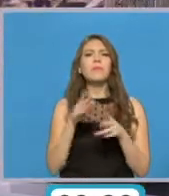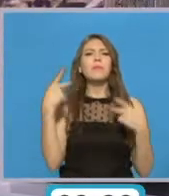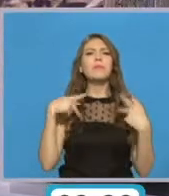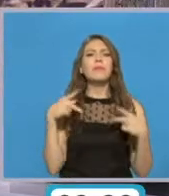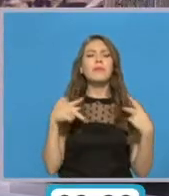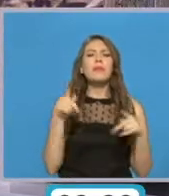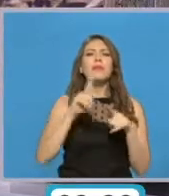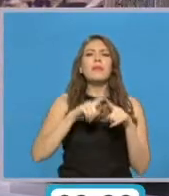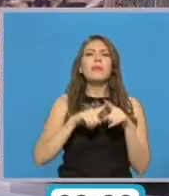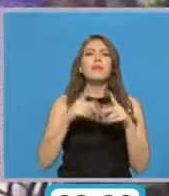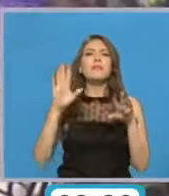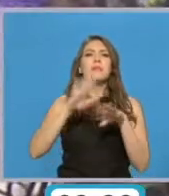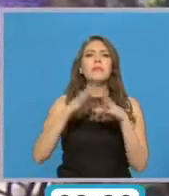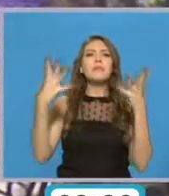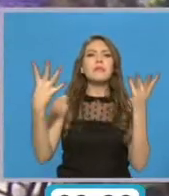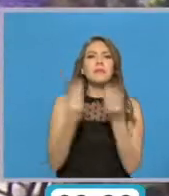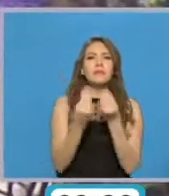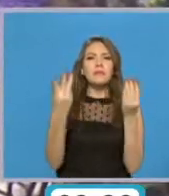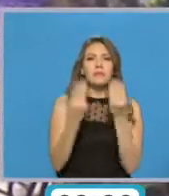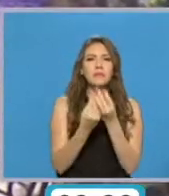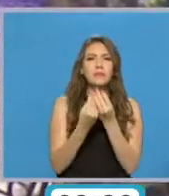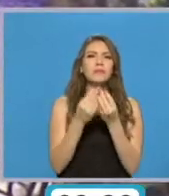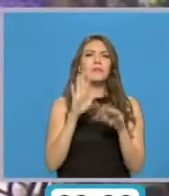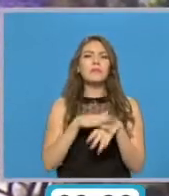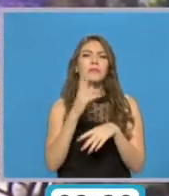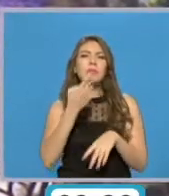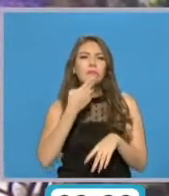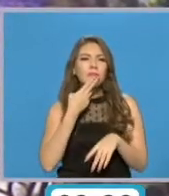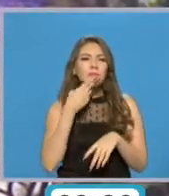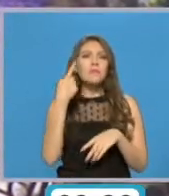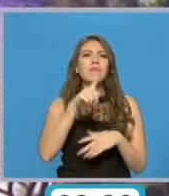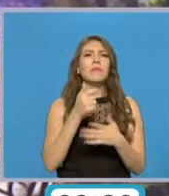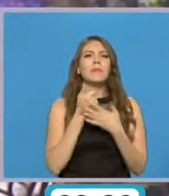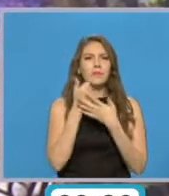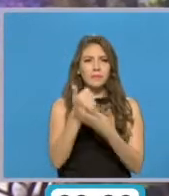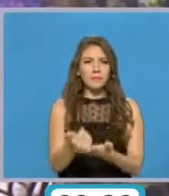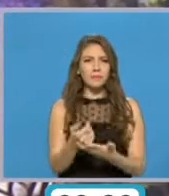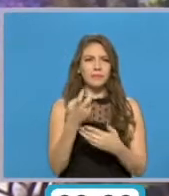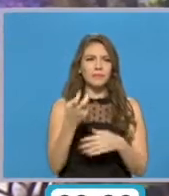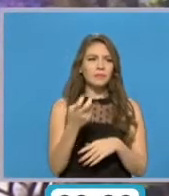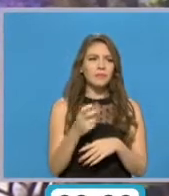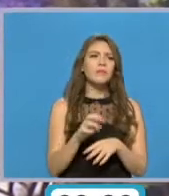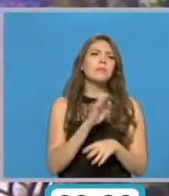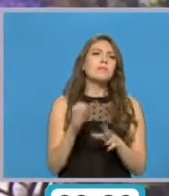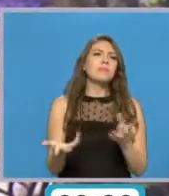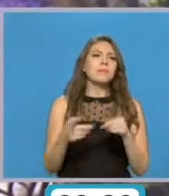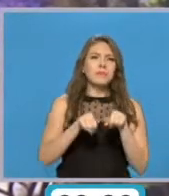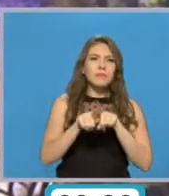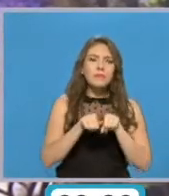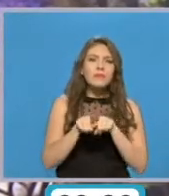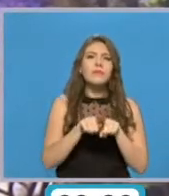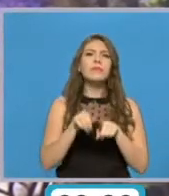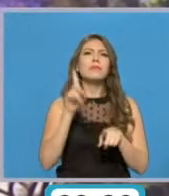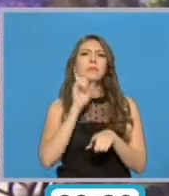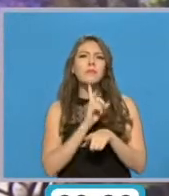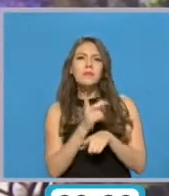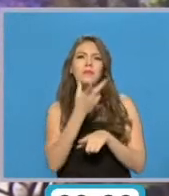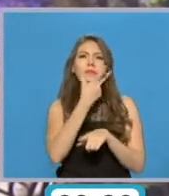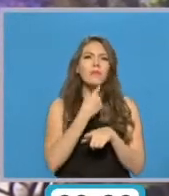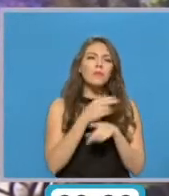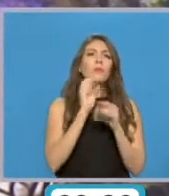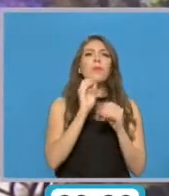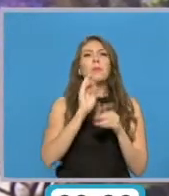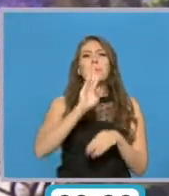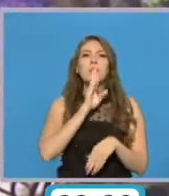contigo, tu cómplice, digamos, para poder dar este paso es fundamental. Ya sea una hermana, un hermano, tal vez la propia